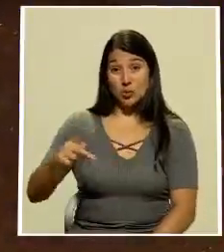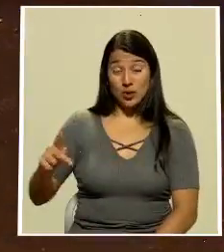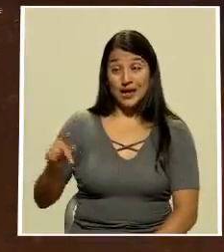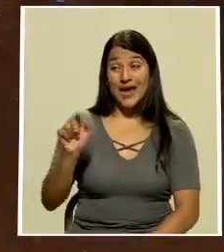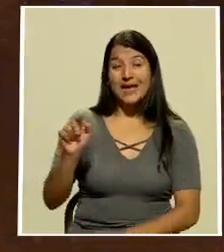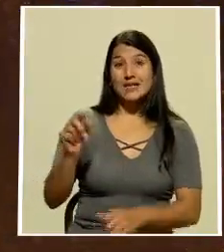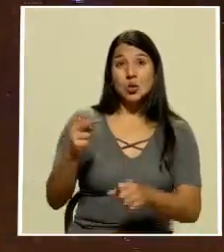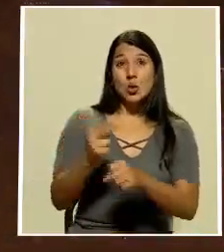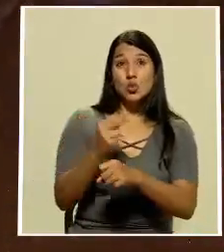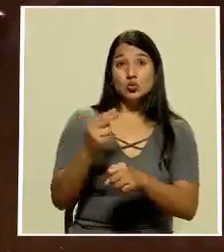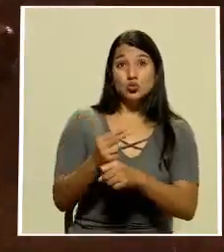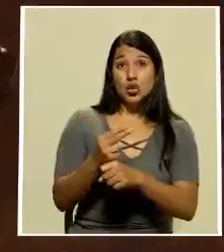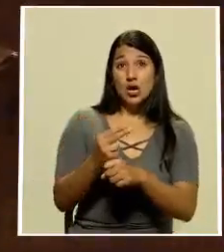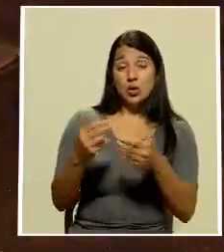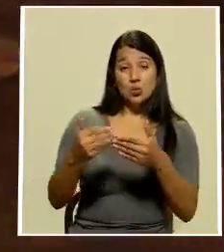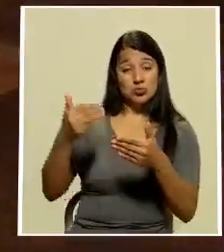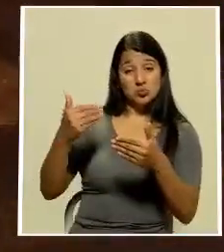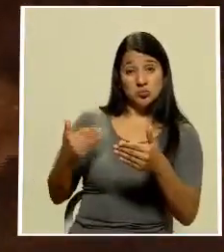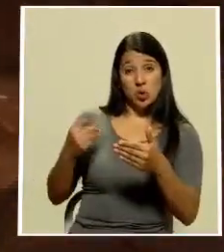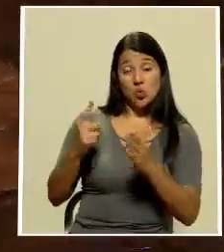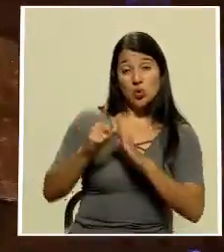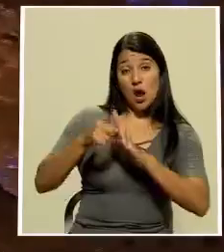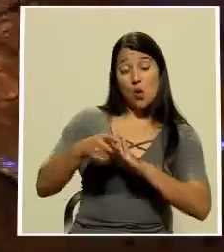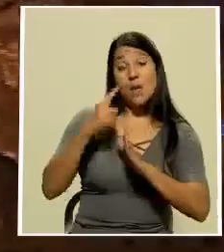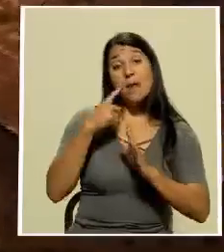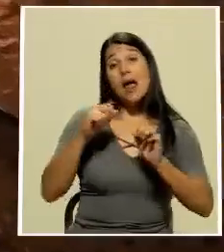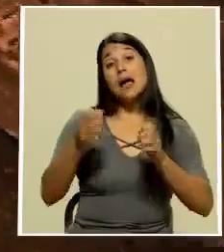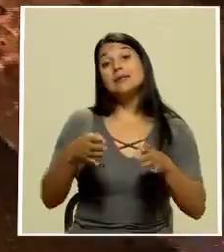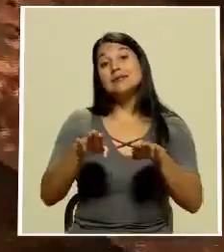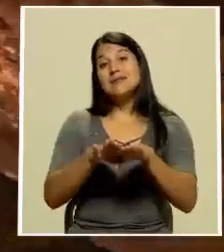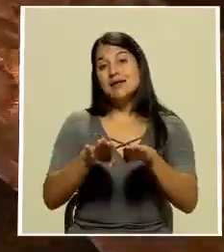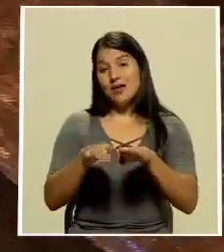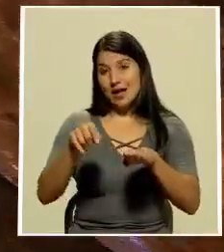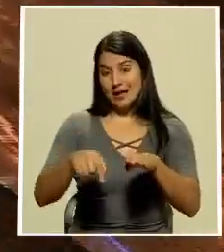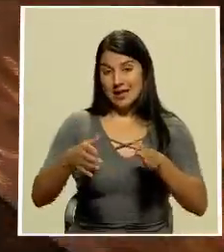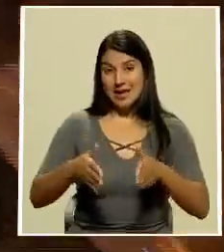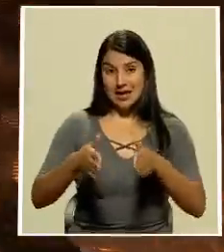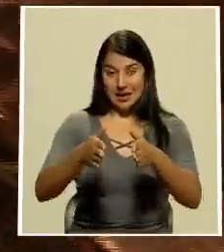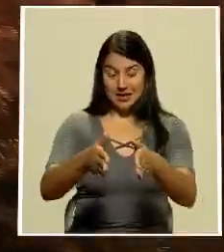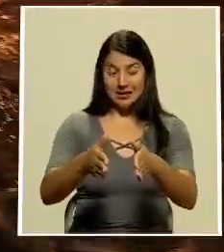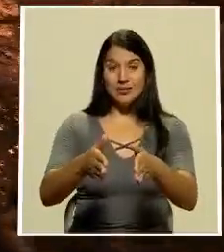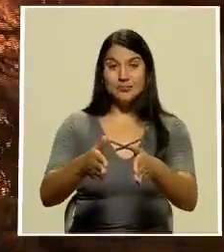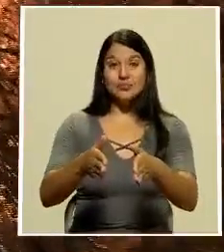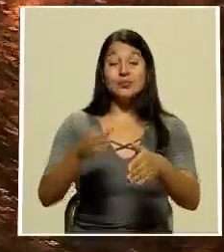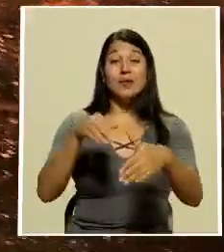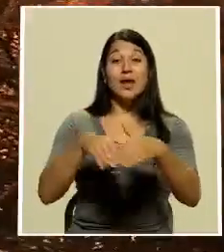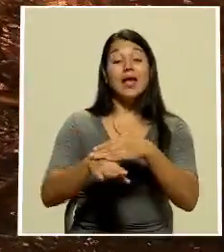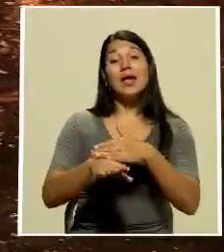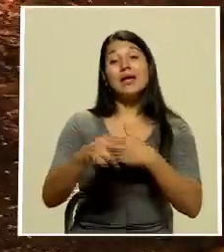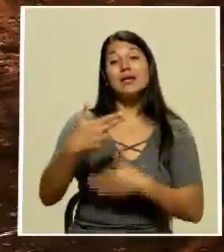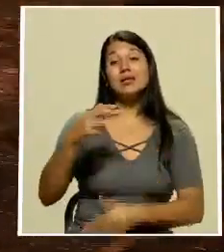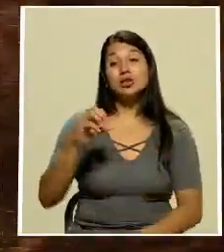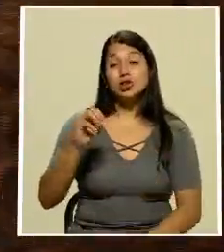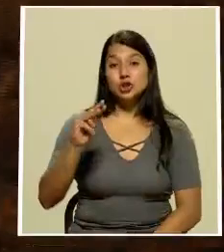hace una hora aproximadamente manifestantes para bloquear esta importante vía interamericana norte en el sector de